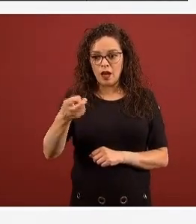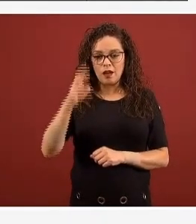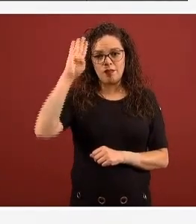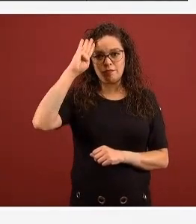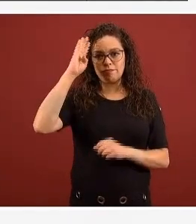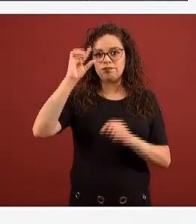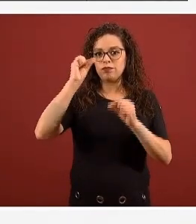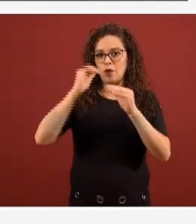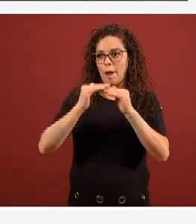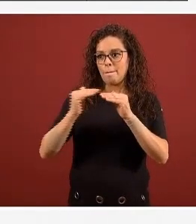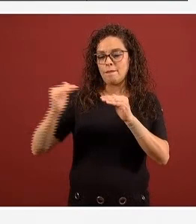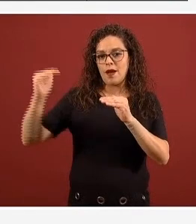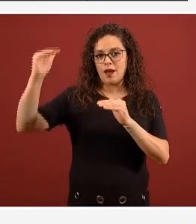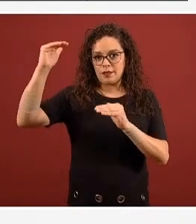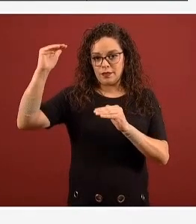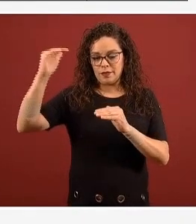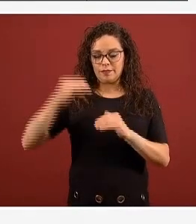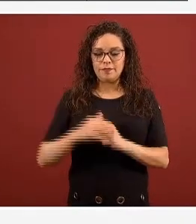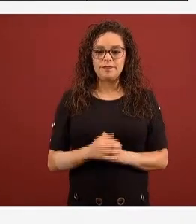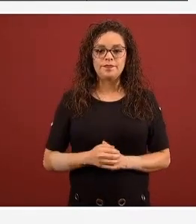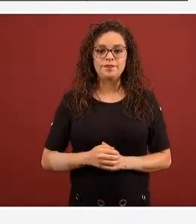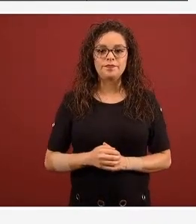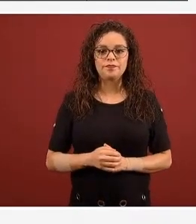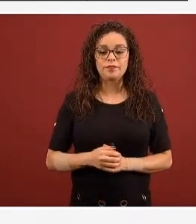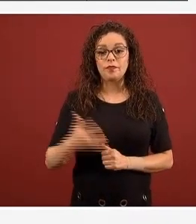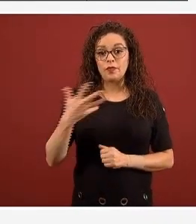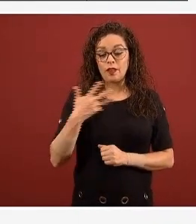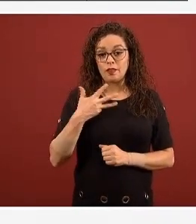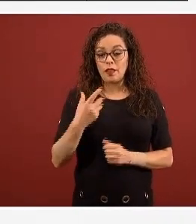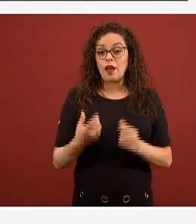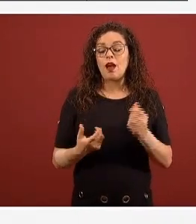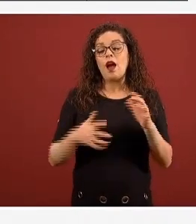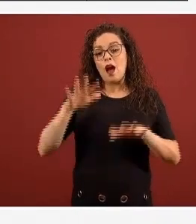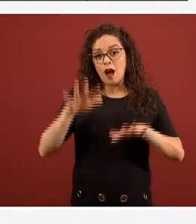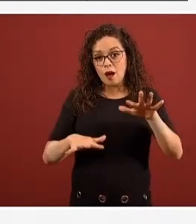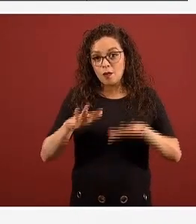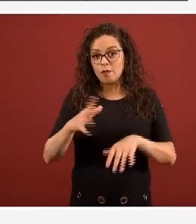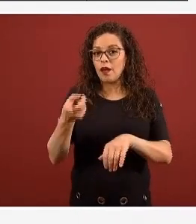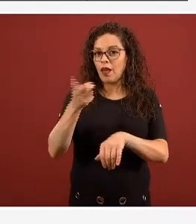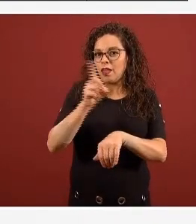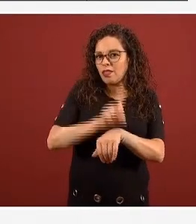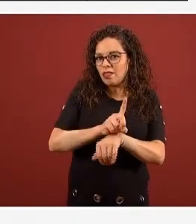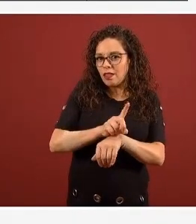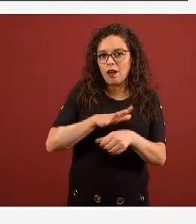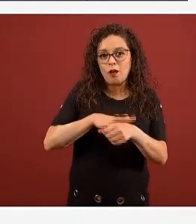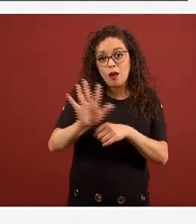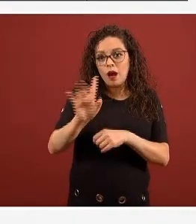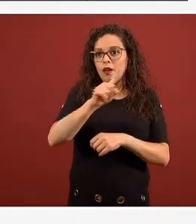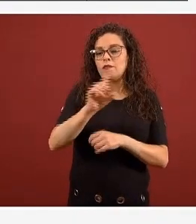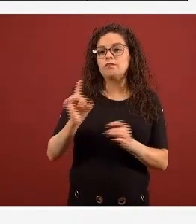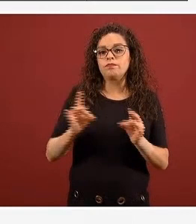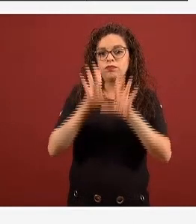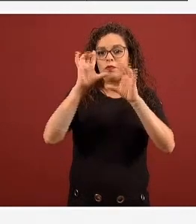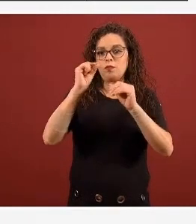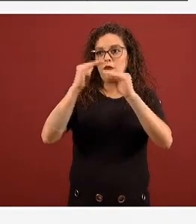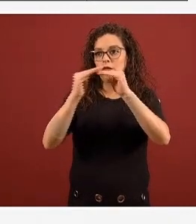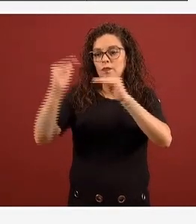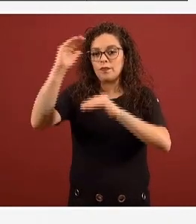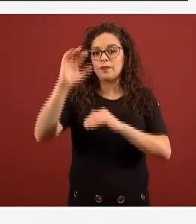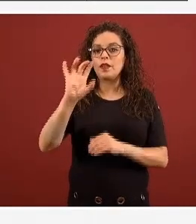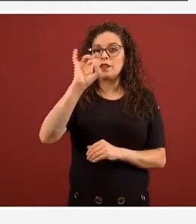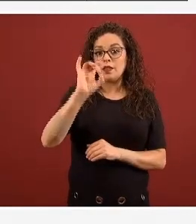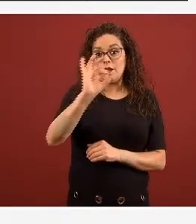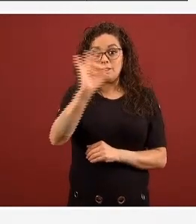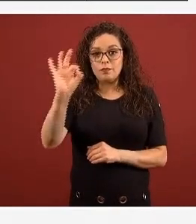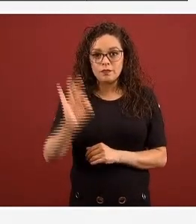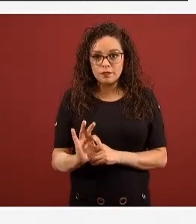llegando a tener inclusive en algunos días picos en la última actualización ya por arriba del 30%, es decir